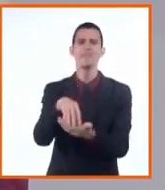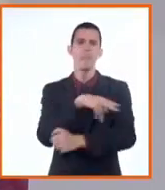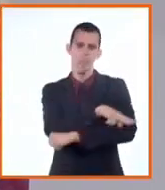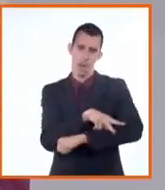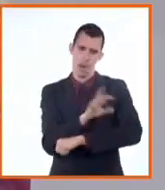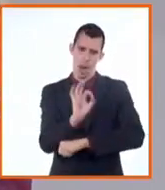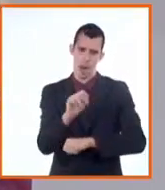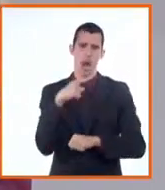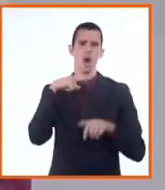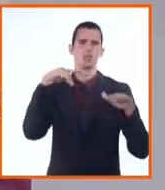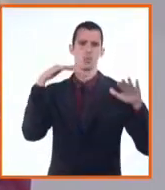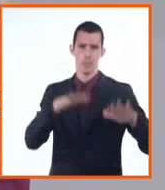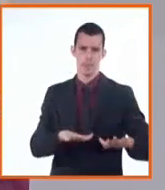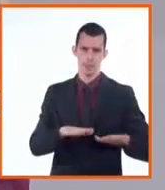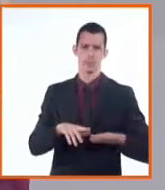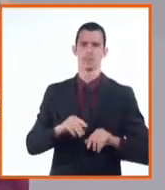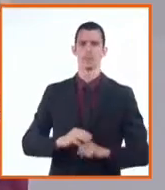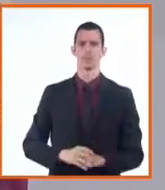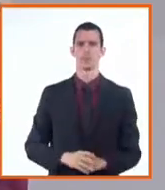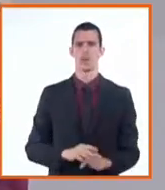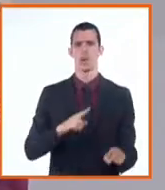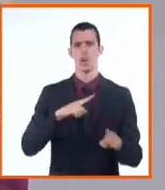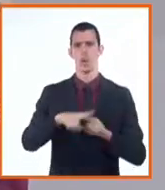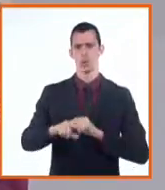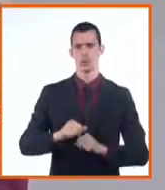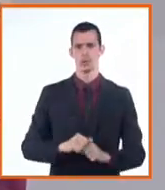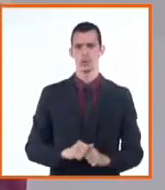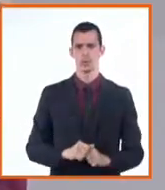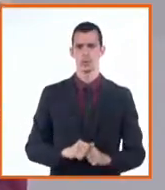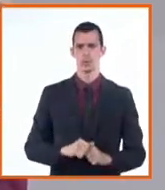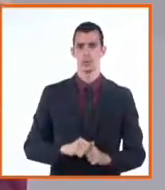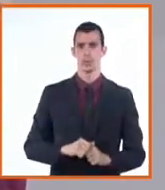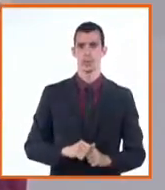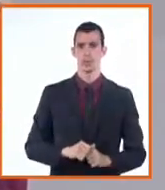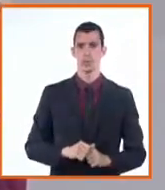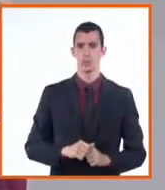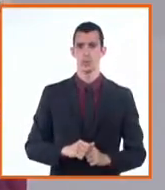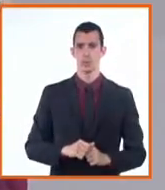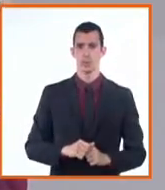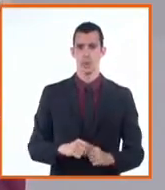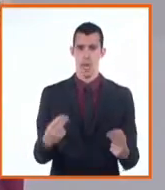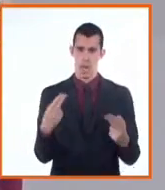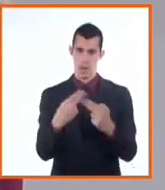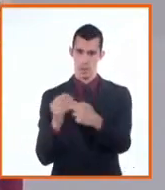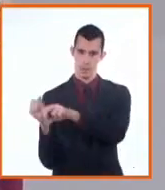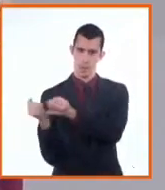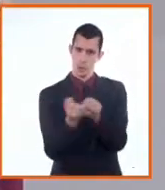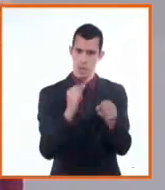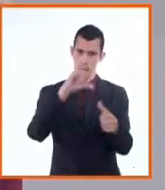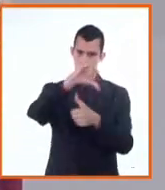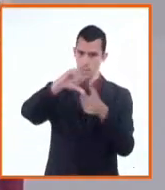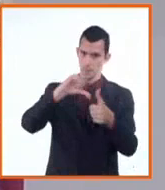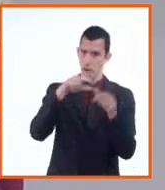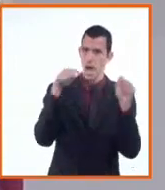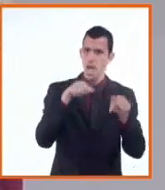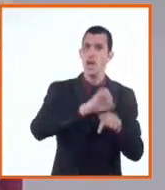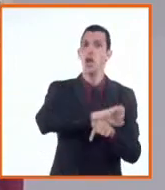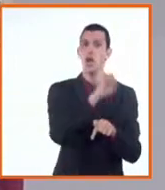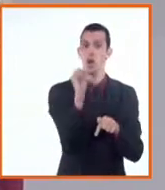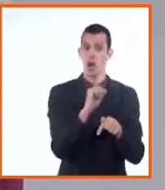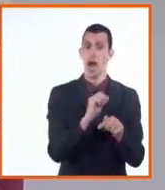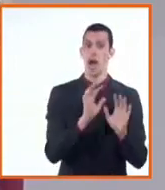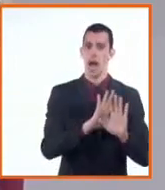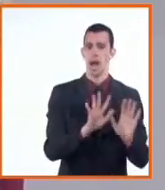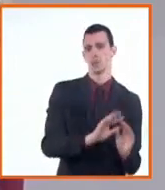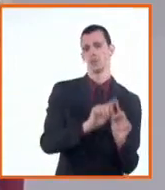Panamericanos su clasificación la van a lograr en los en los Juegos Centroamericanos logran la clasificación para los Panamericanos recordamos que ya